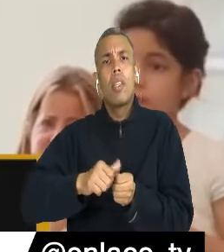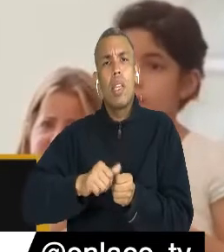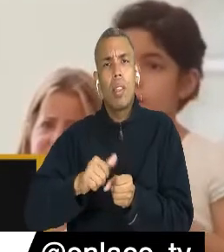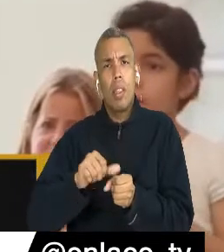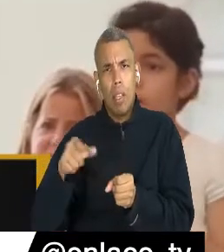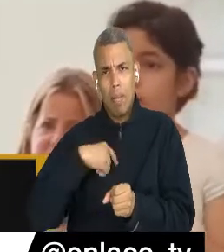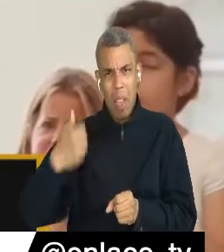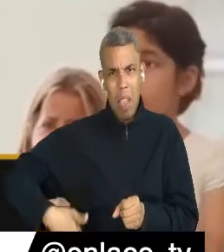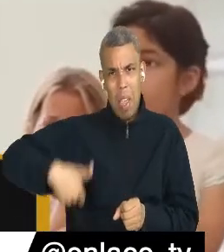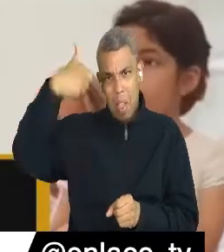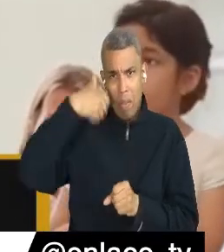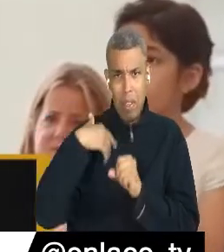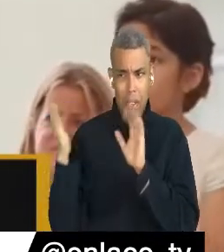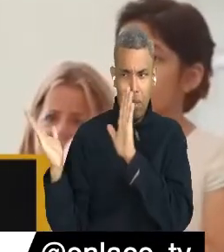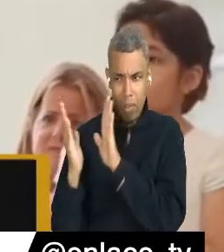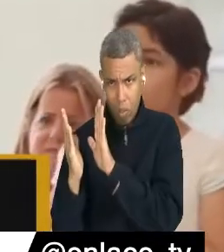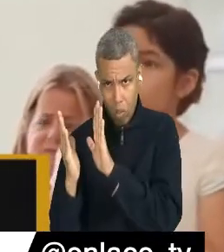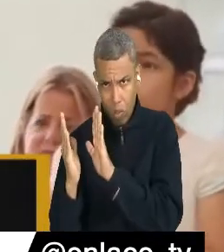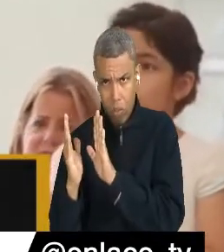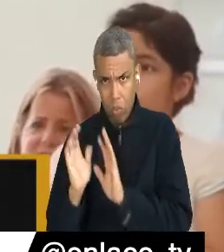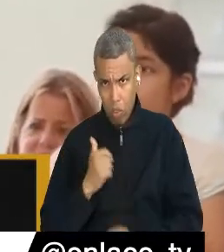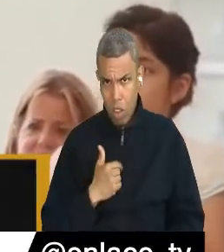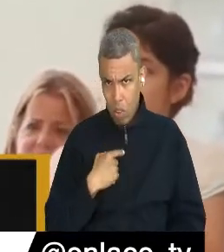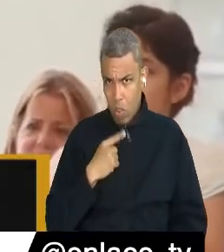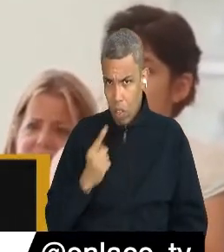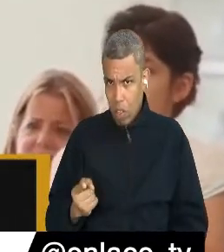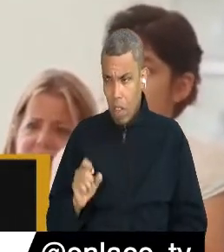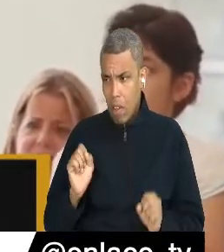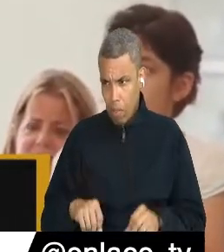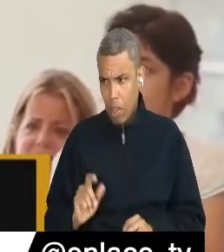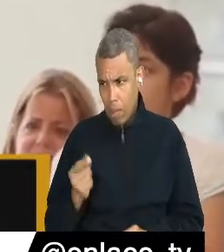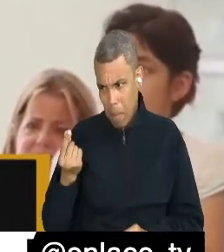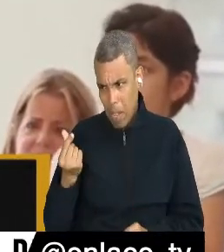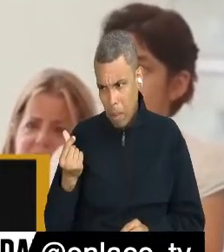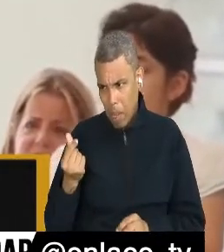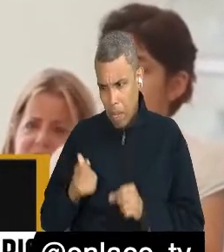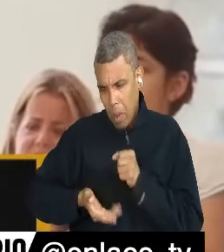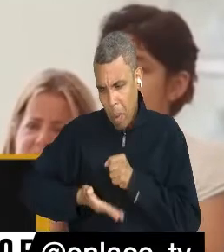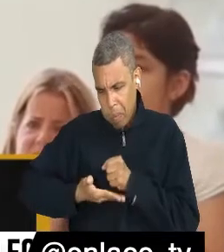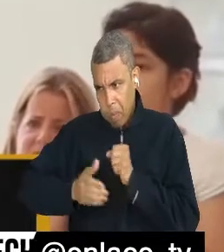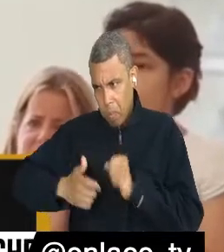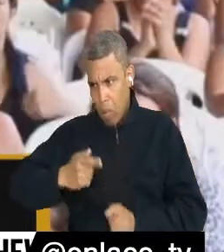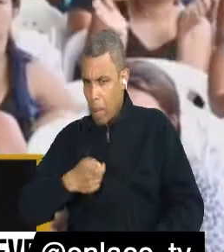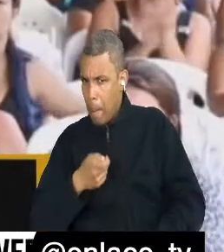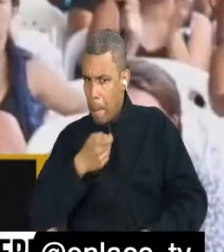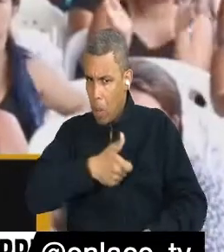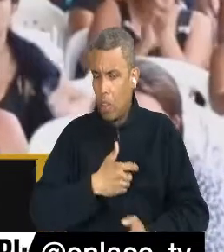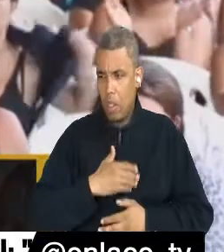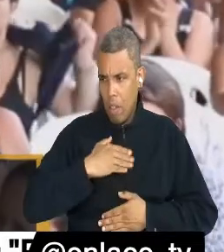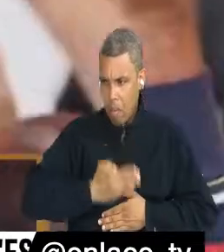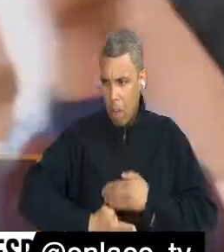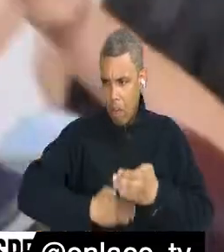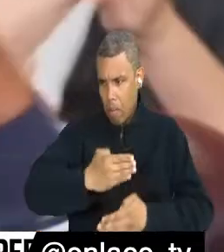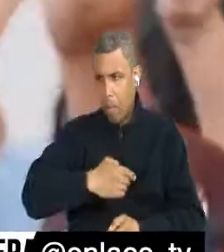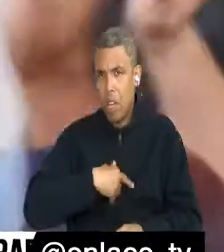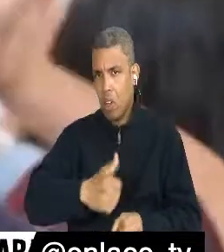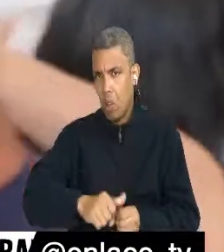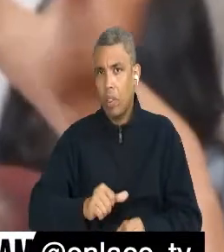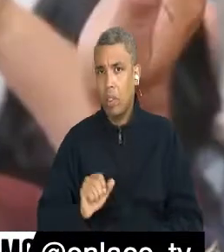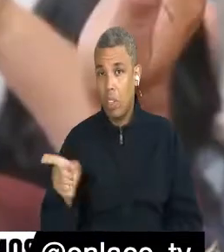podemos planear el flujo de caja que nos permita hacer la refinería en forma modular. Y tampoco